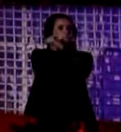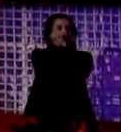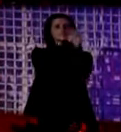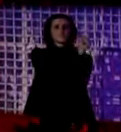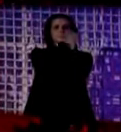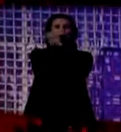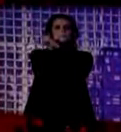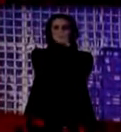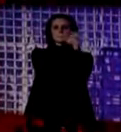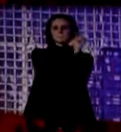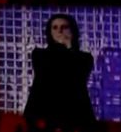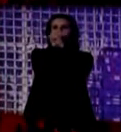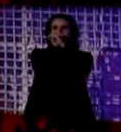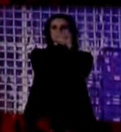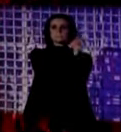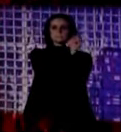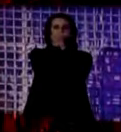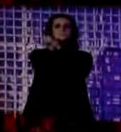Palmas